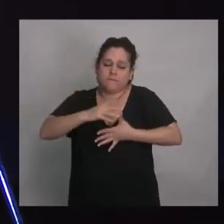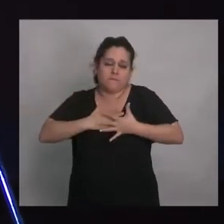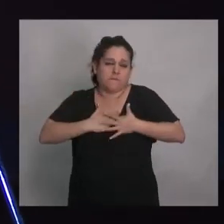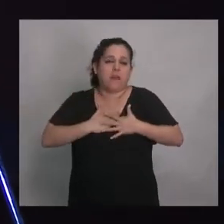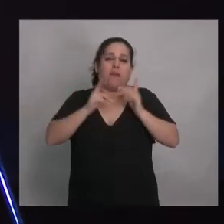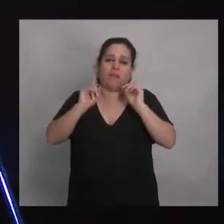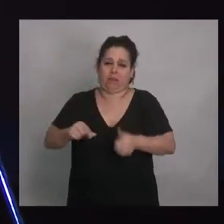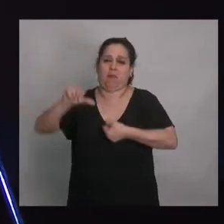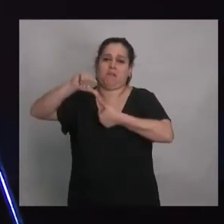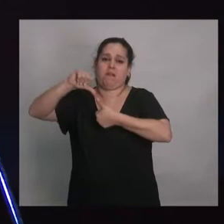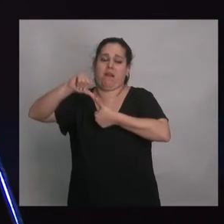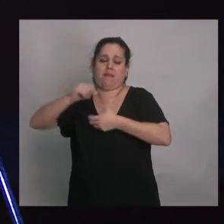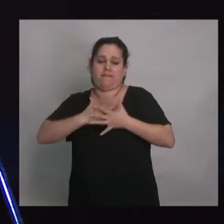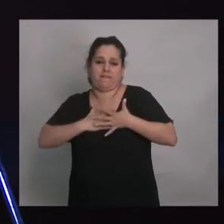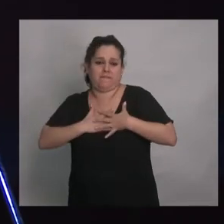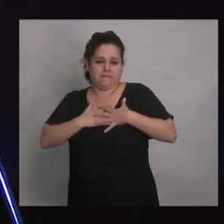caribe